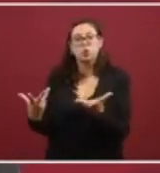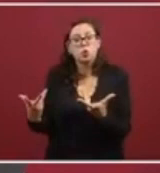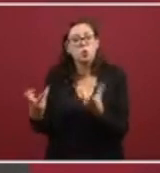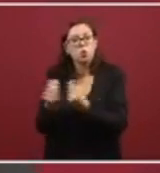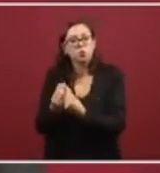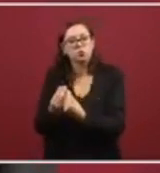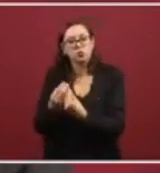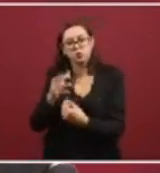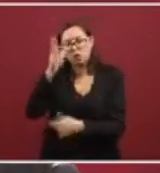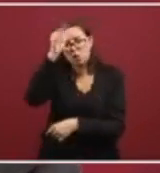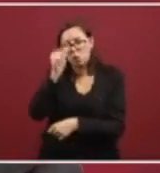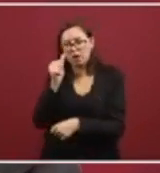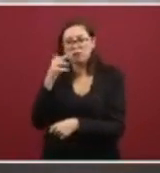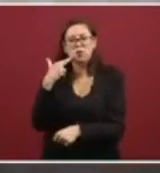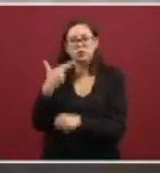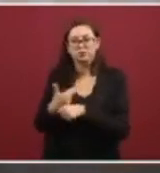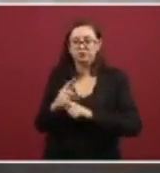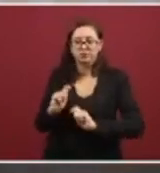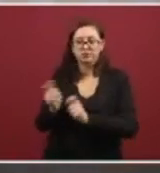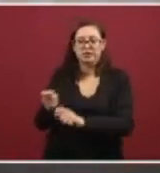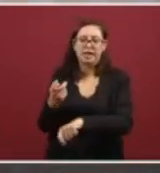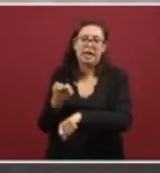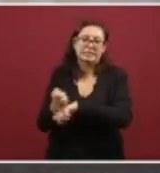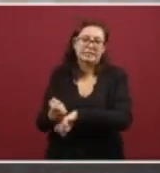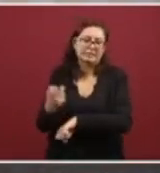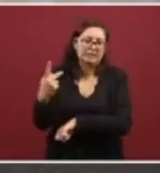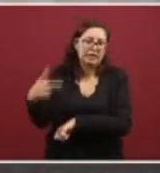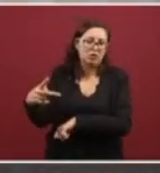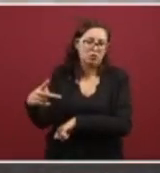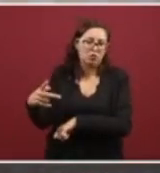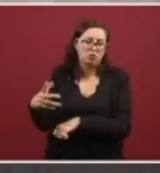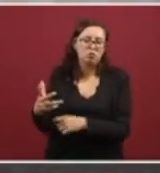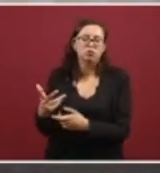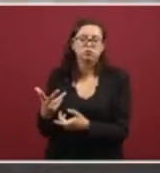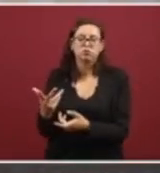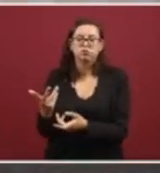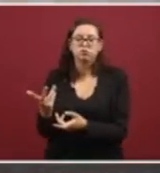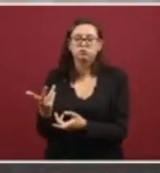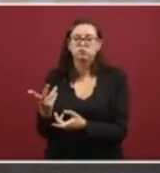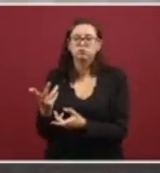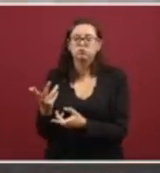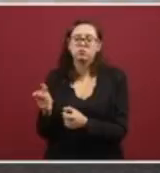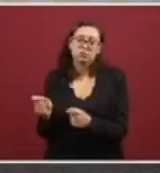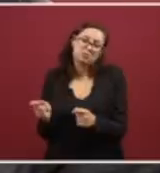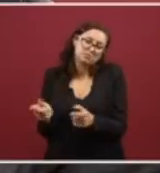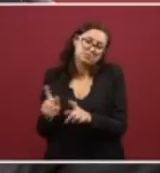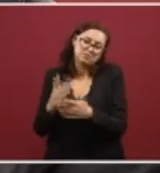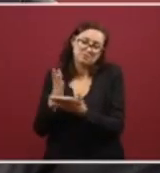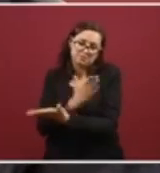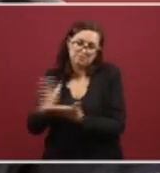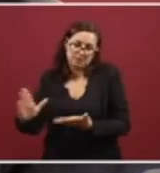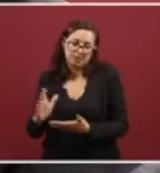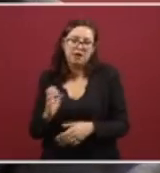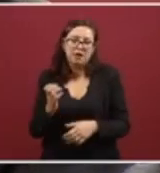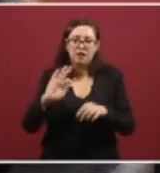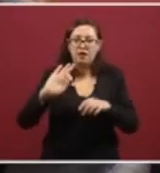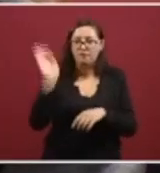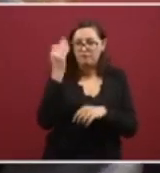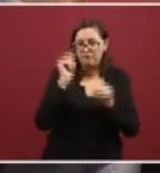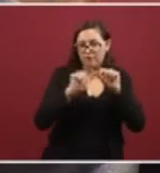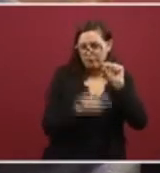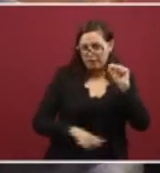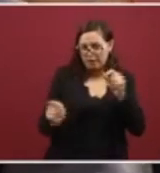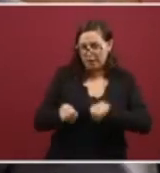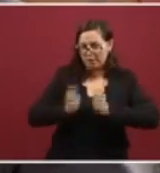que corresponderán a las autoridades estatales y las que nos corresponden a las autoridades